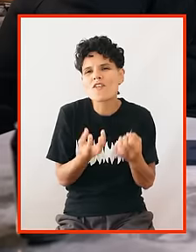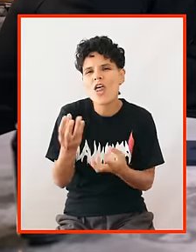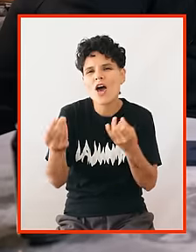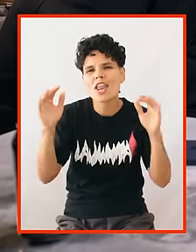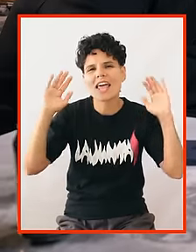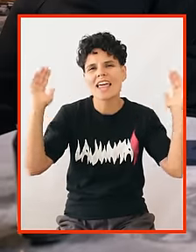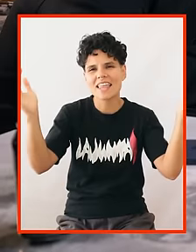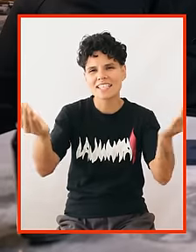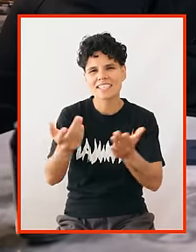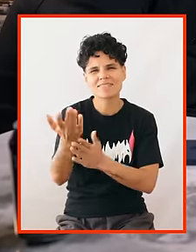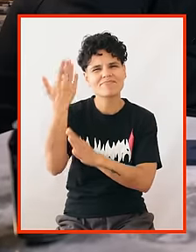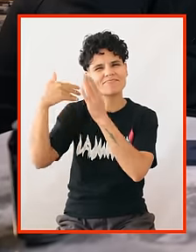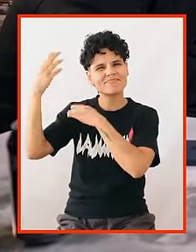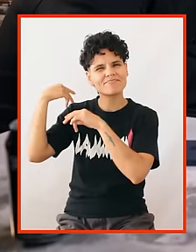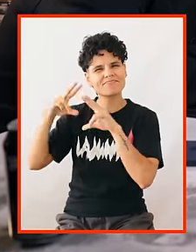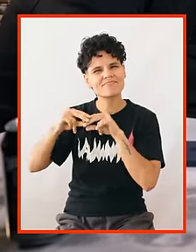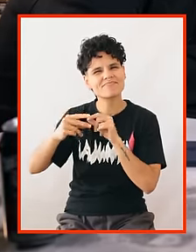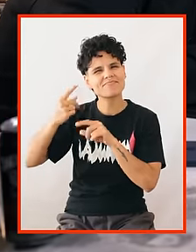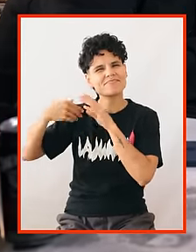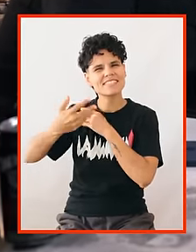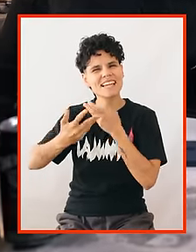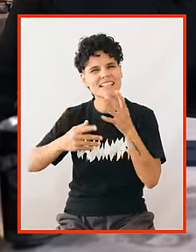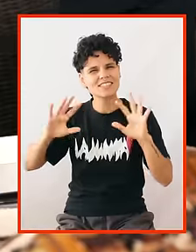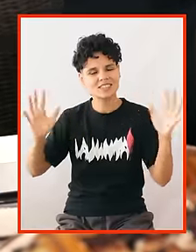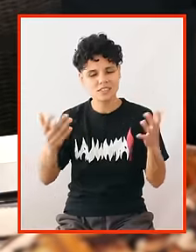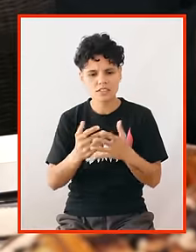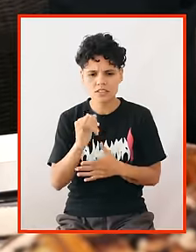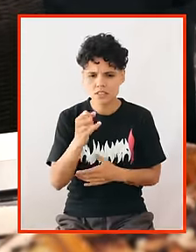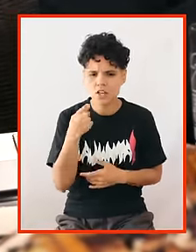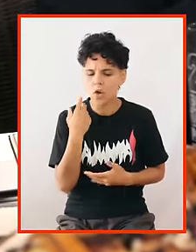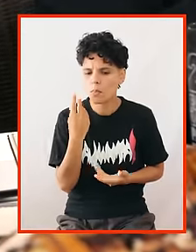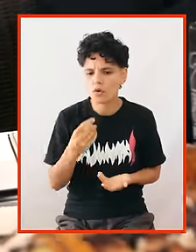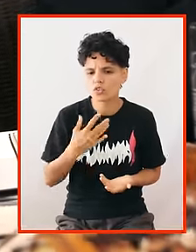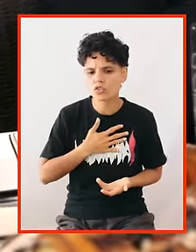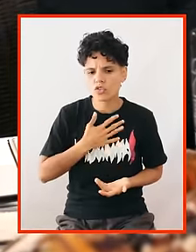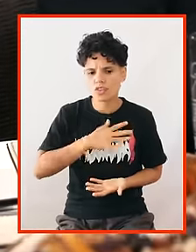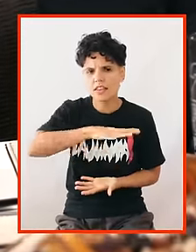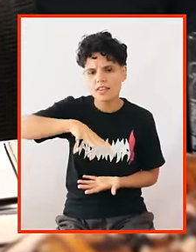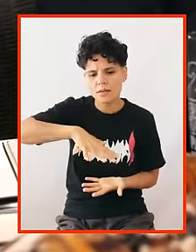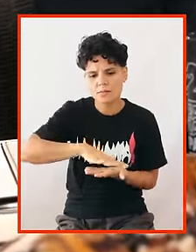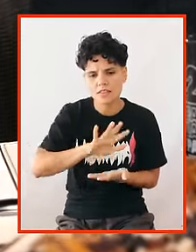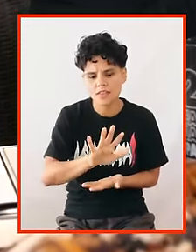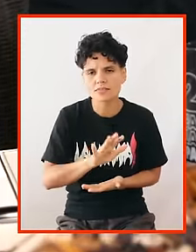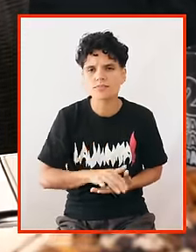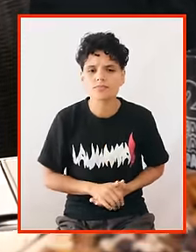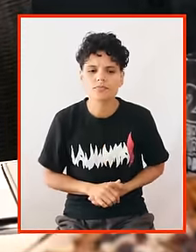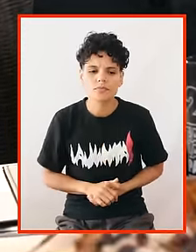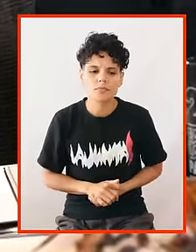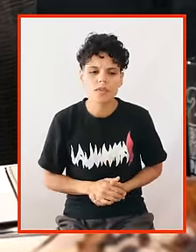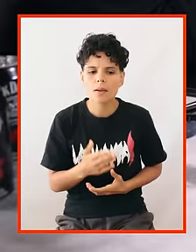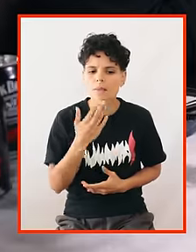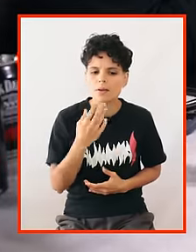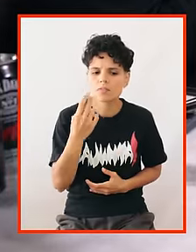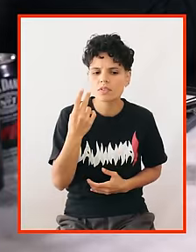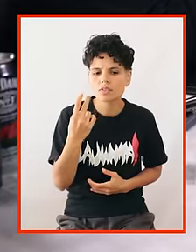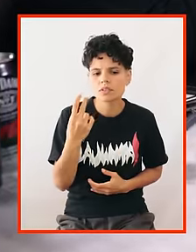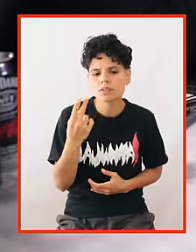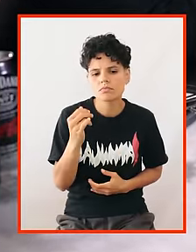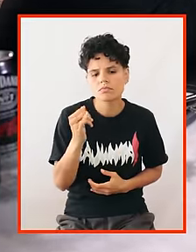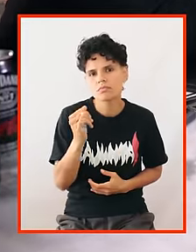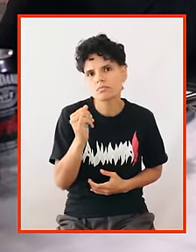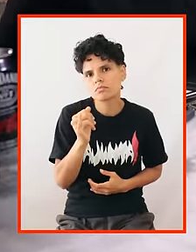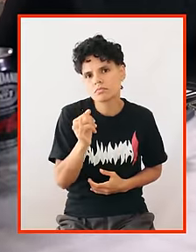Pero la canción tiene una mezcla de dos cosas. O sea, por un lado lo que pensábamos hacer... Había una tremenda historia también humana de él, ¿no? Con lo que en su trabajo. Sí,